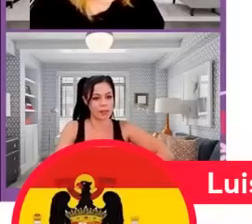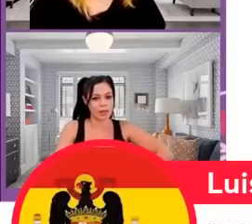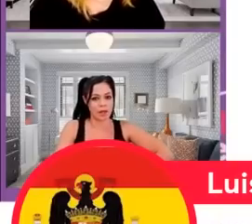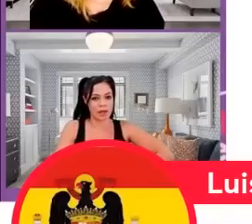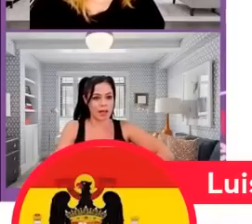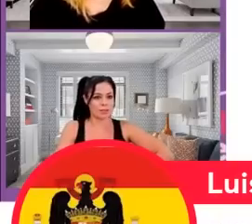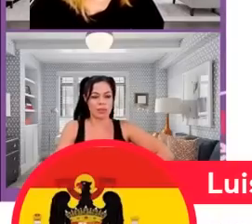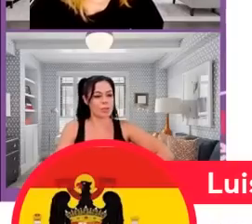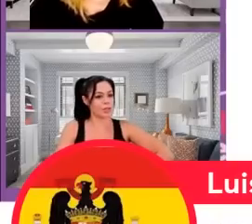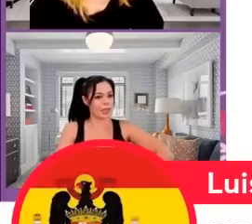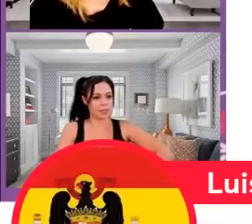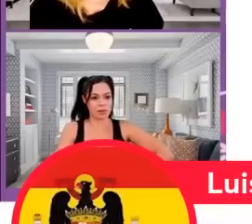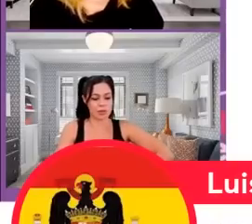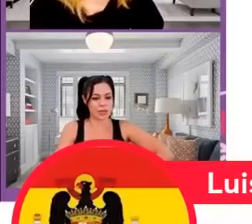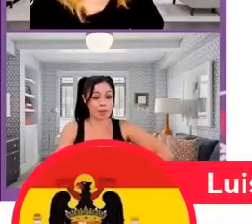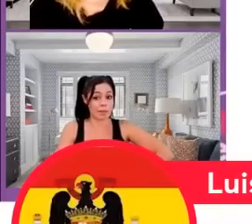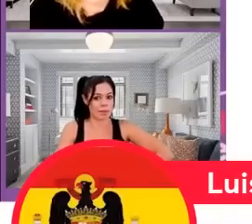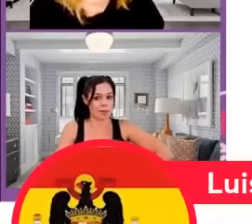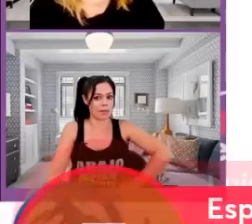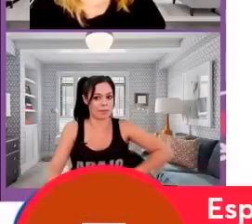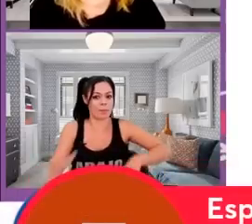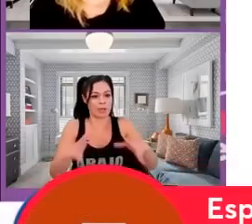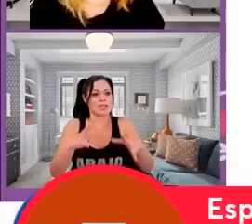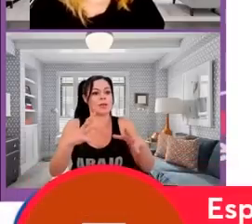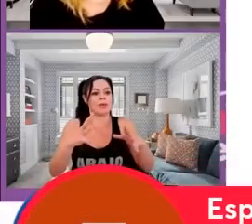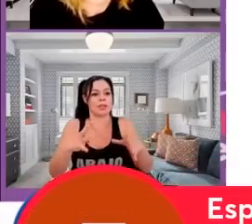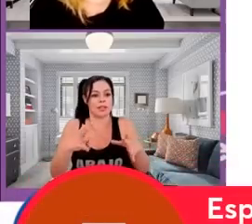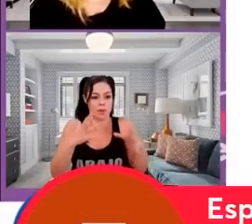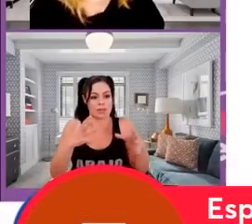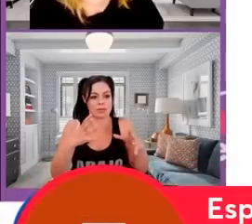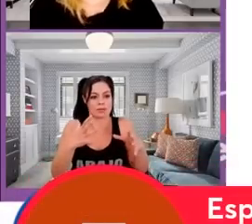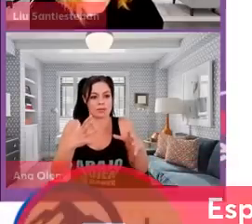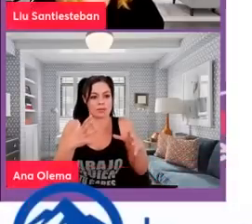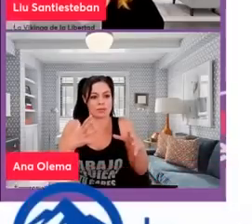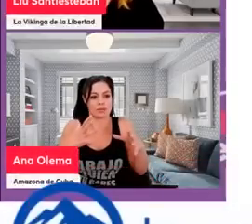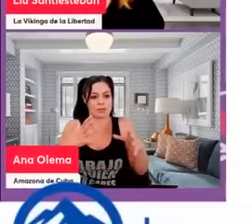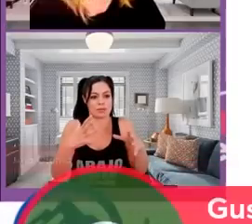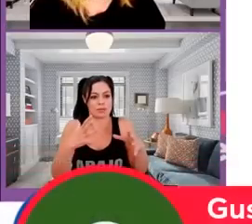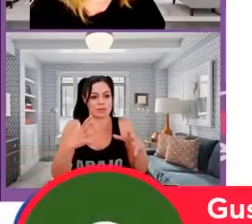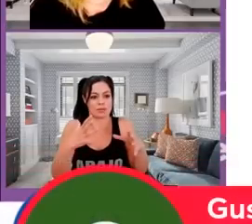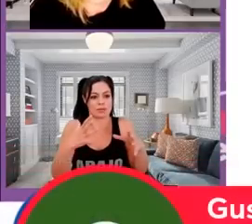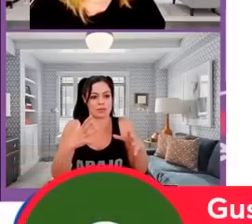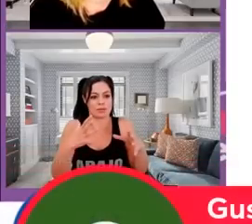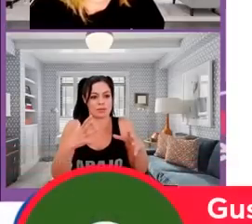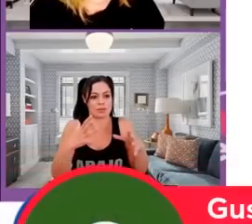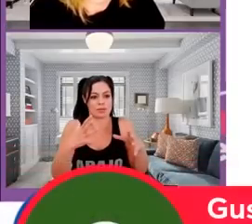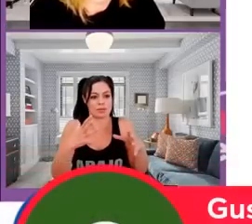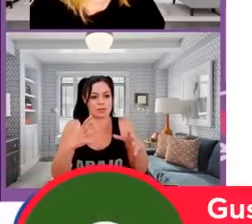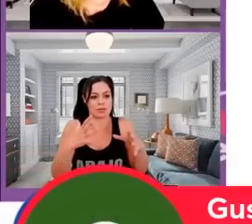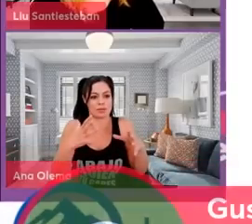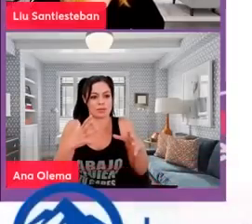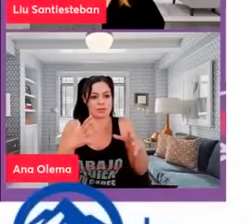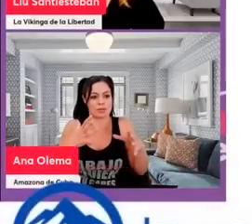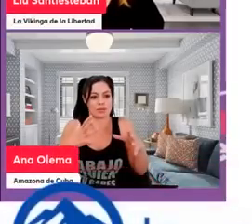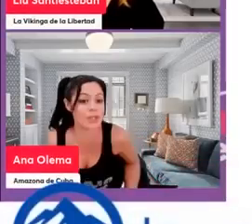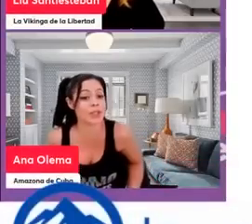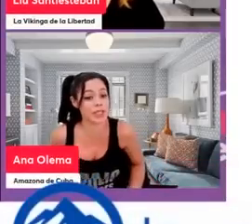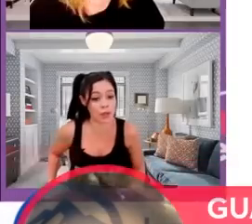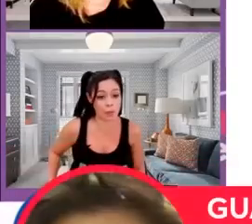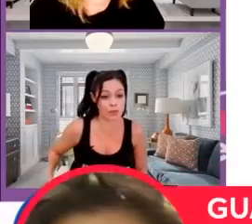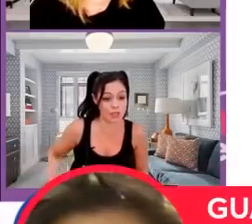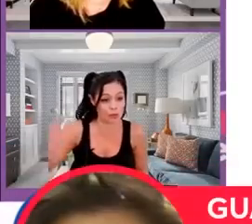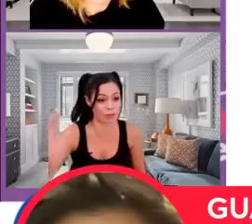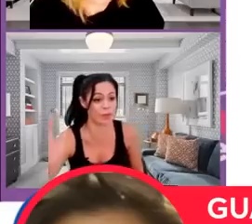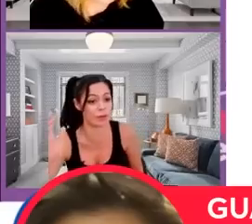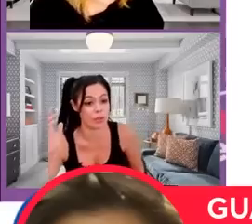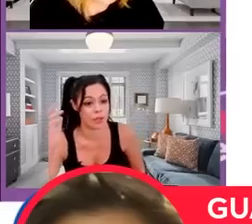narcisistas. Ah, yo no sé, me pone así como que... What? Eso es tremendo, ¿no? Tremendo. Pero no sé, yo te digo